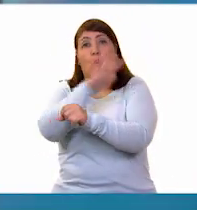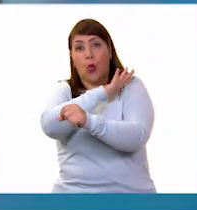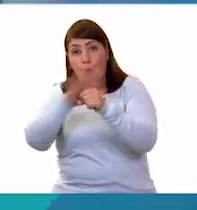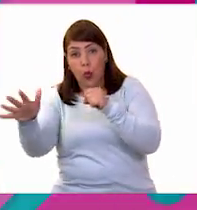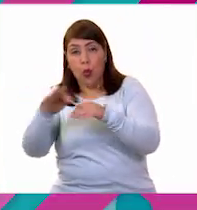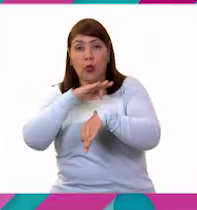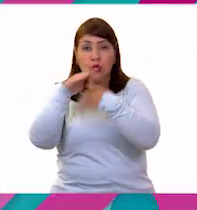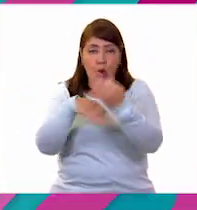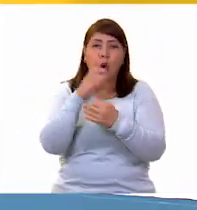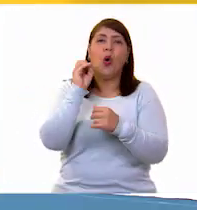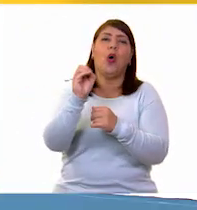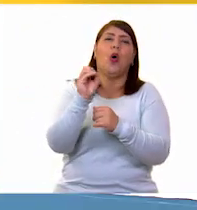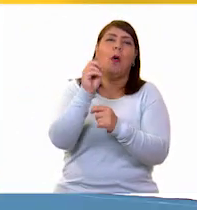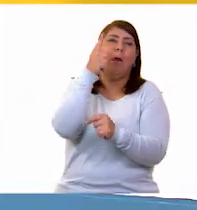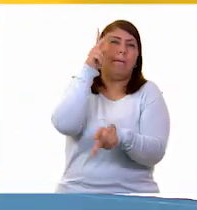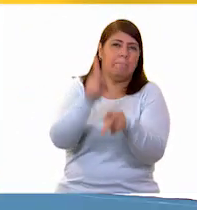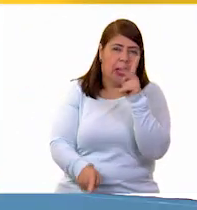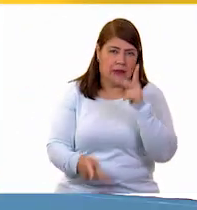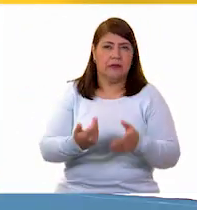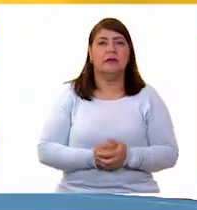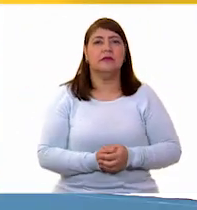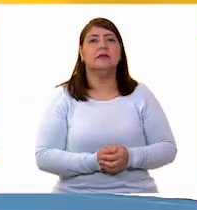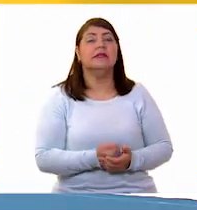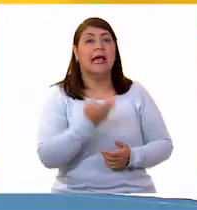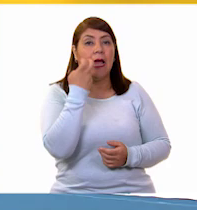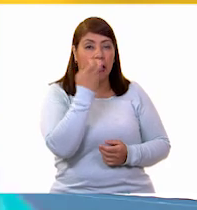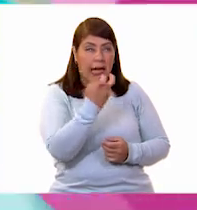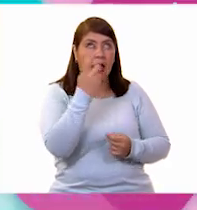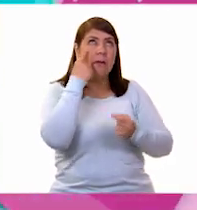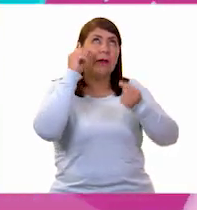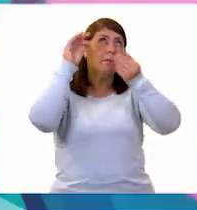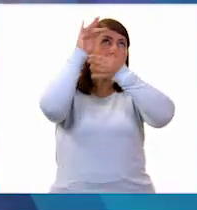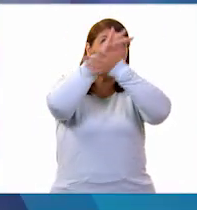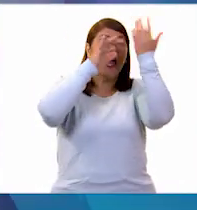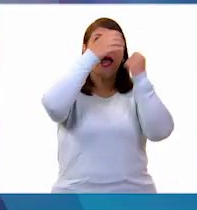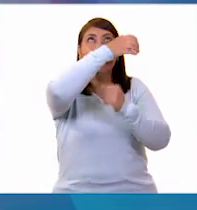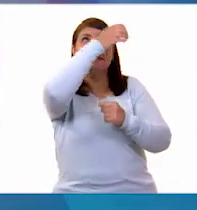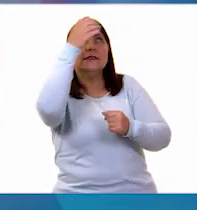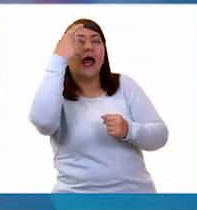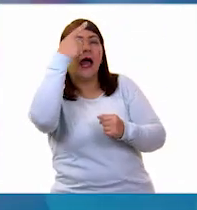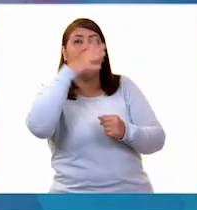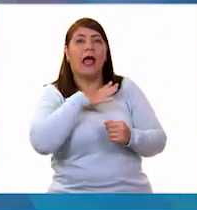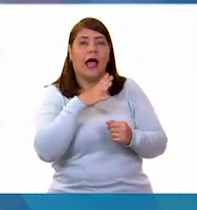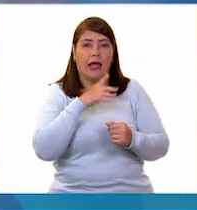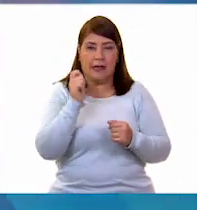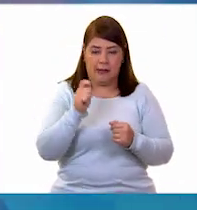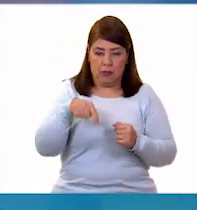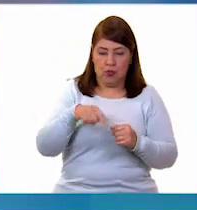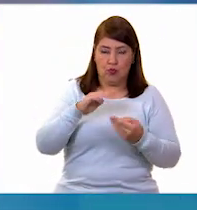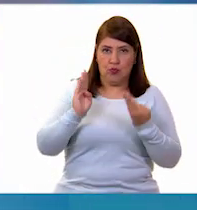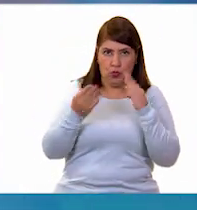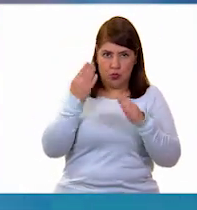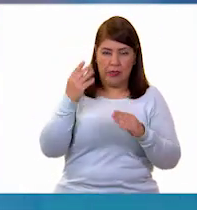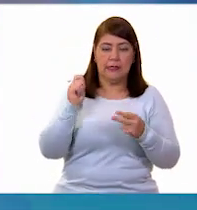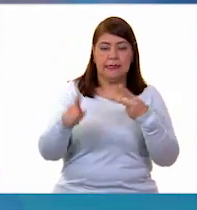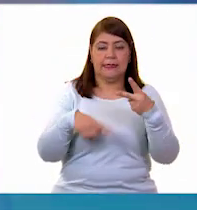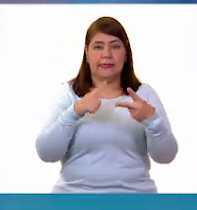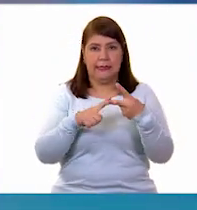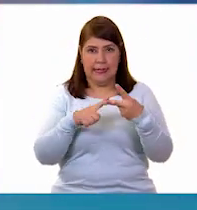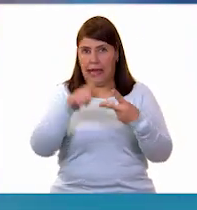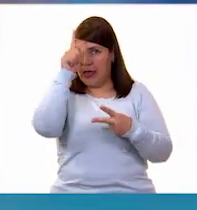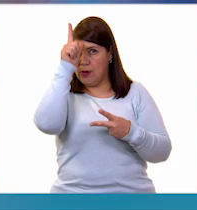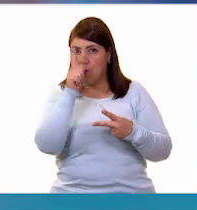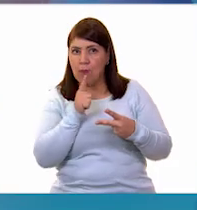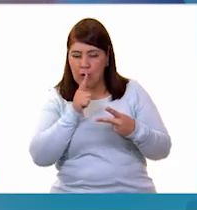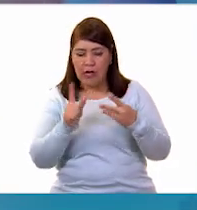totalmente. Claro, y esos cuerpos celestes, en este caso, son nuestro planeta Tierra, el satélite natural,